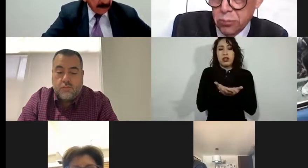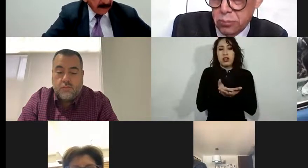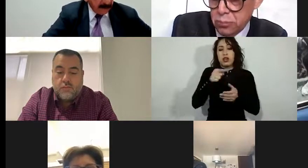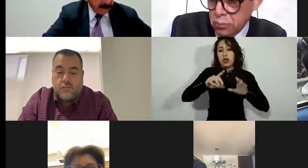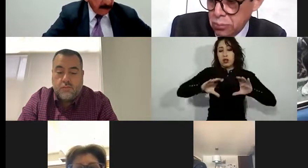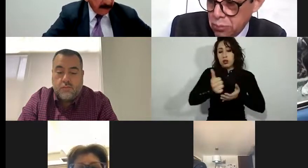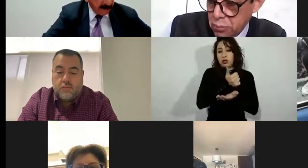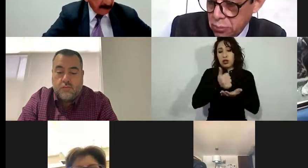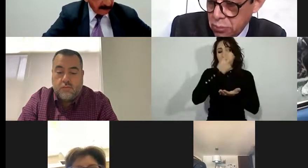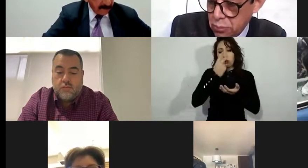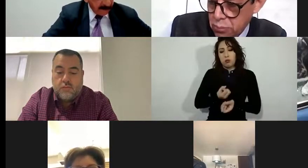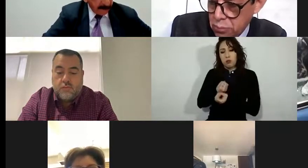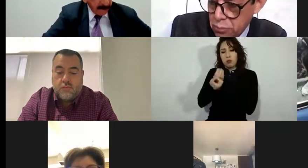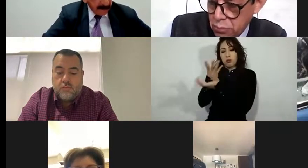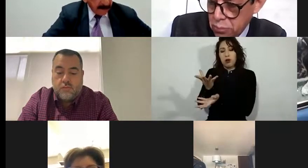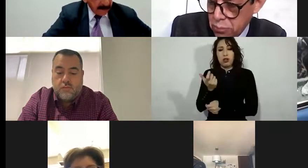gobierno de la Ciudad de México,